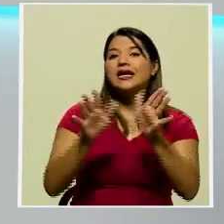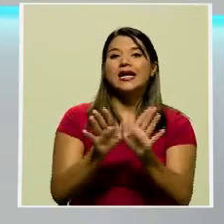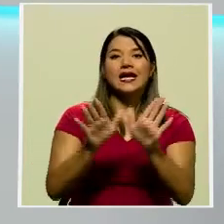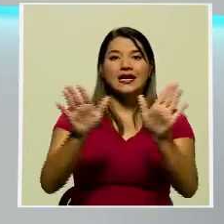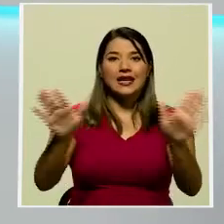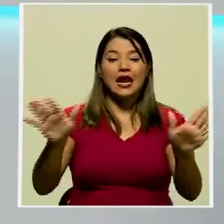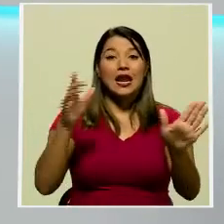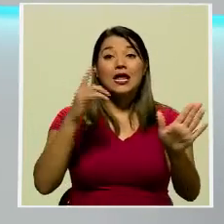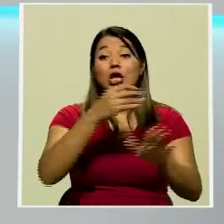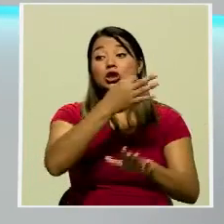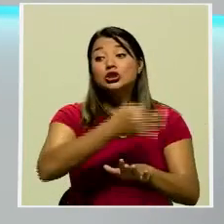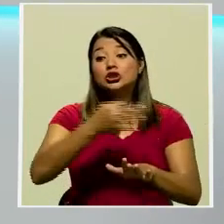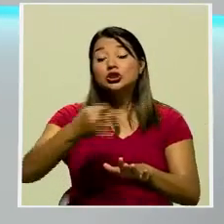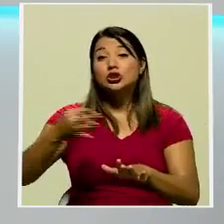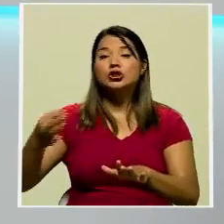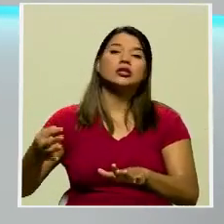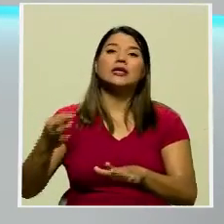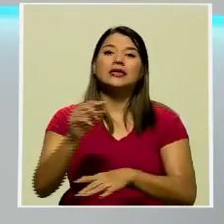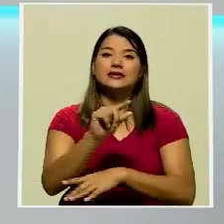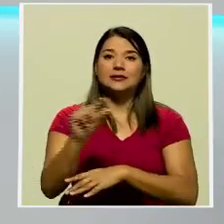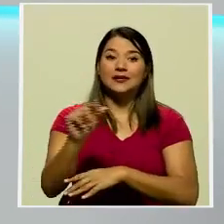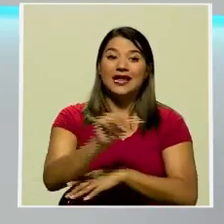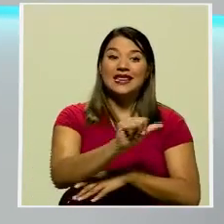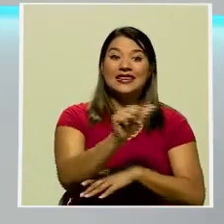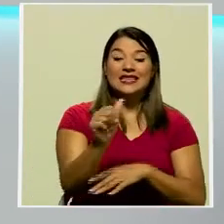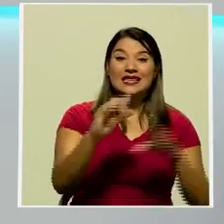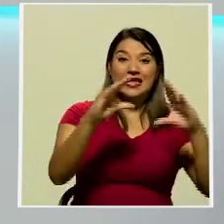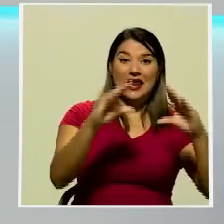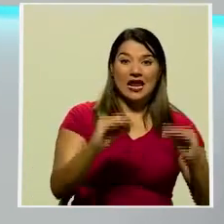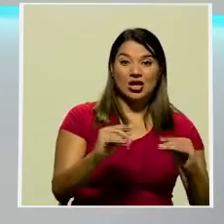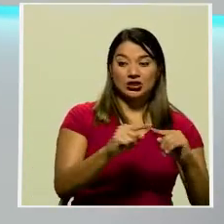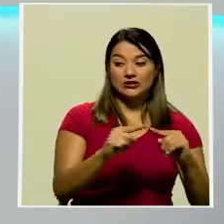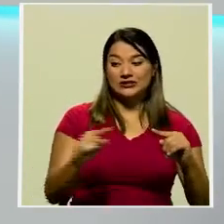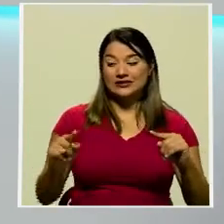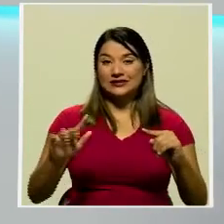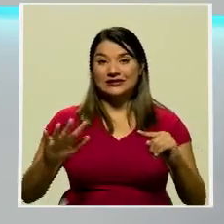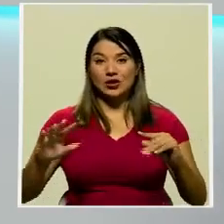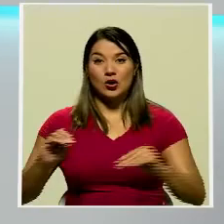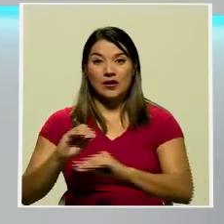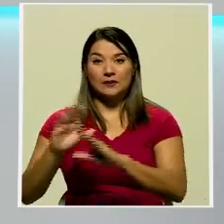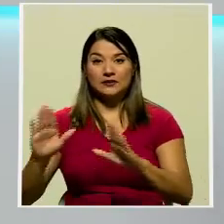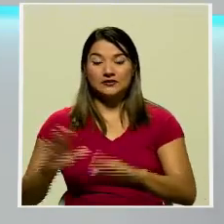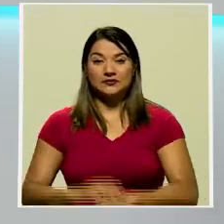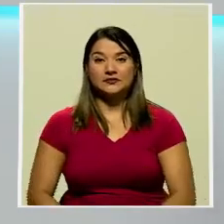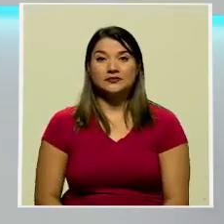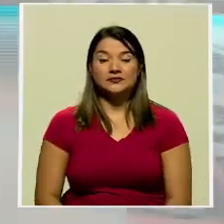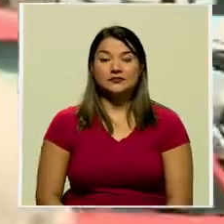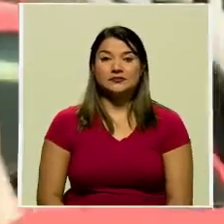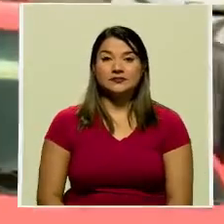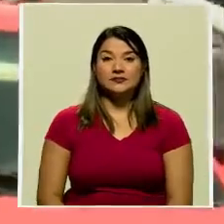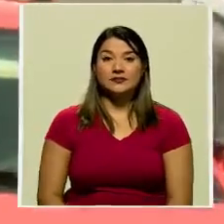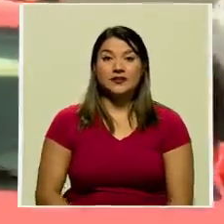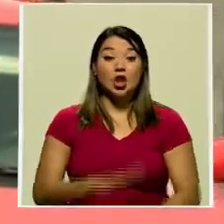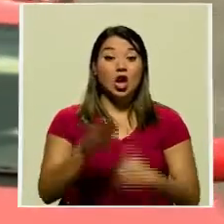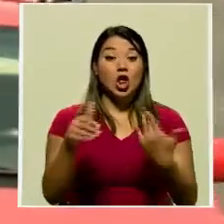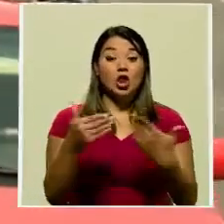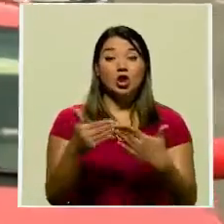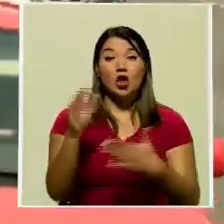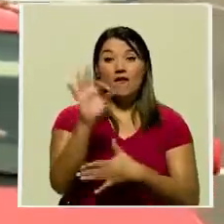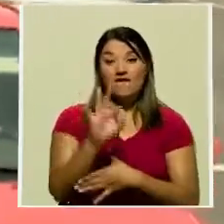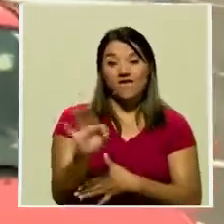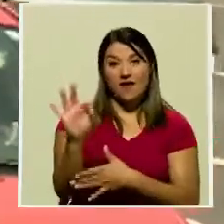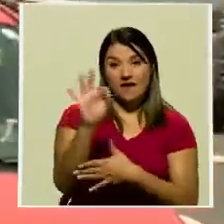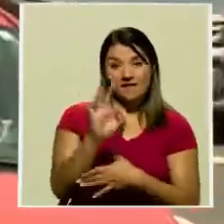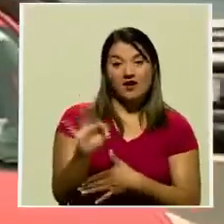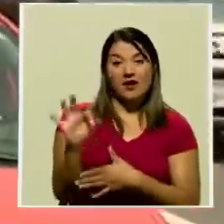a todos los días de la semana, de 10 de la noche a 5 de la mañana. Durante todo el mes de febrero,